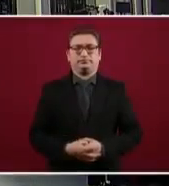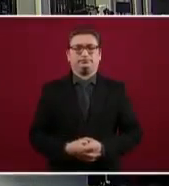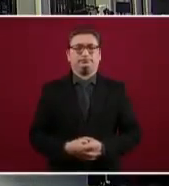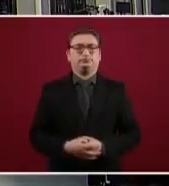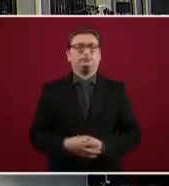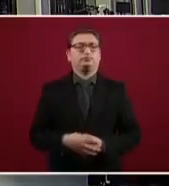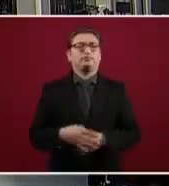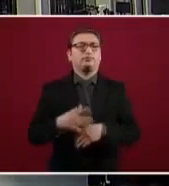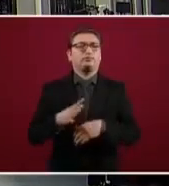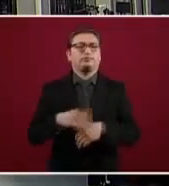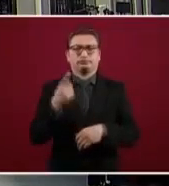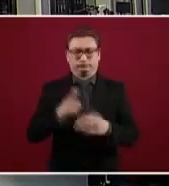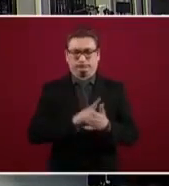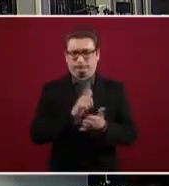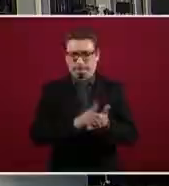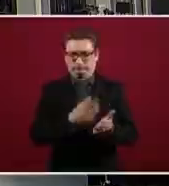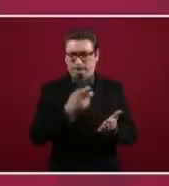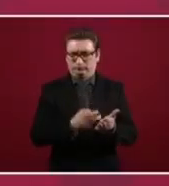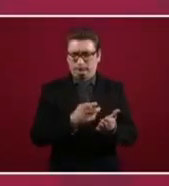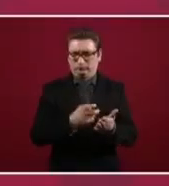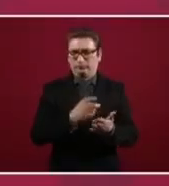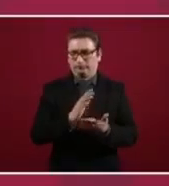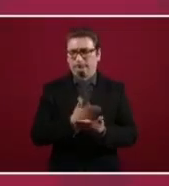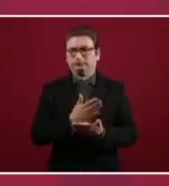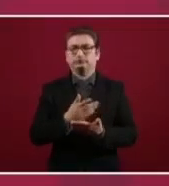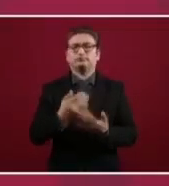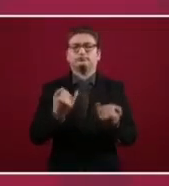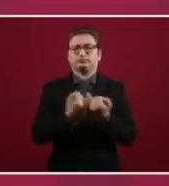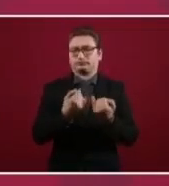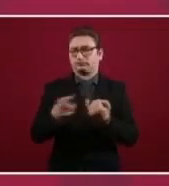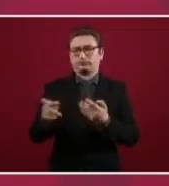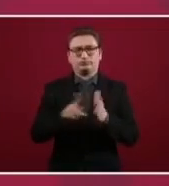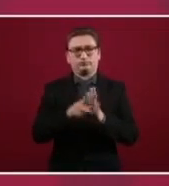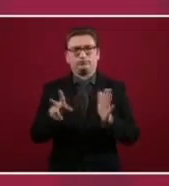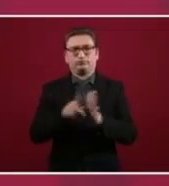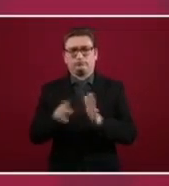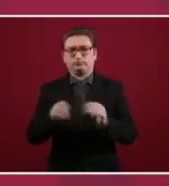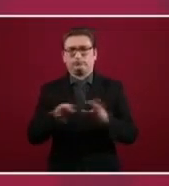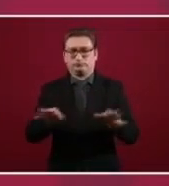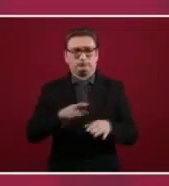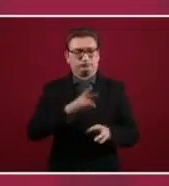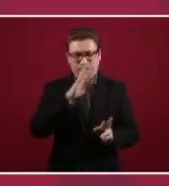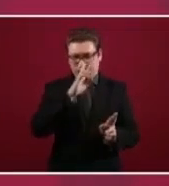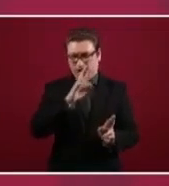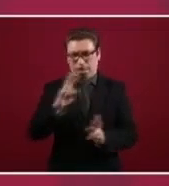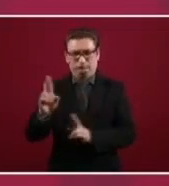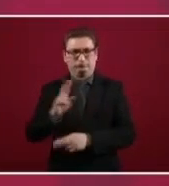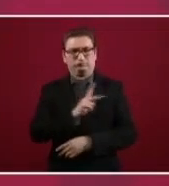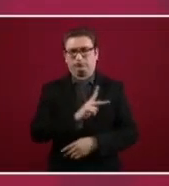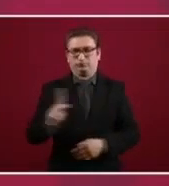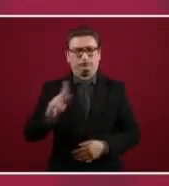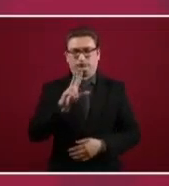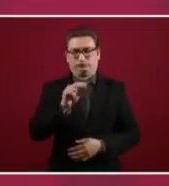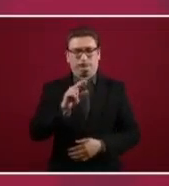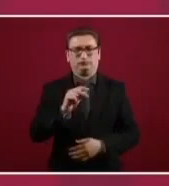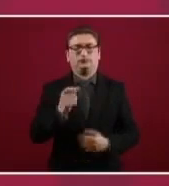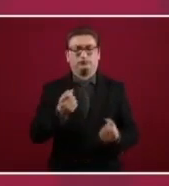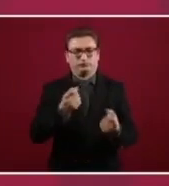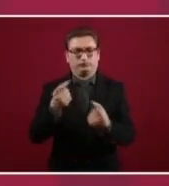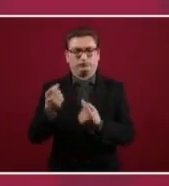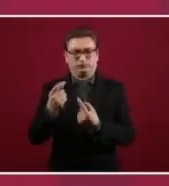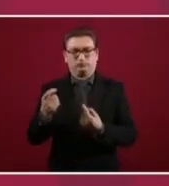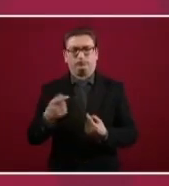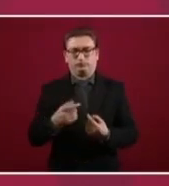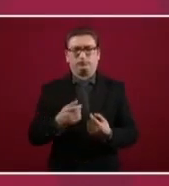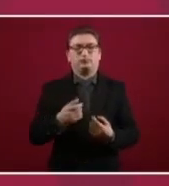independientemente de lo legal y los medios con todo respeto no todos hay honrosas